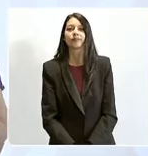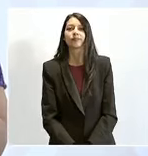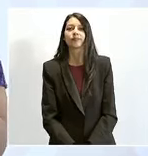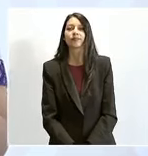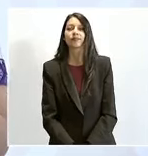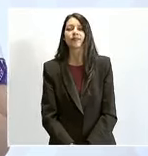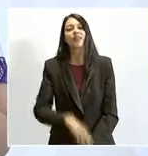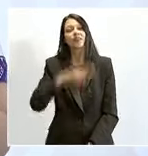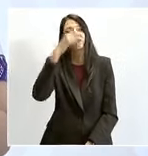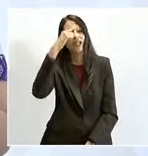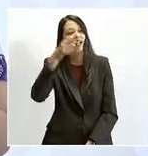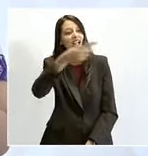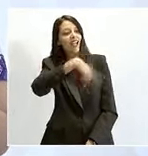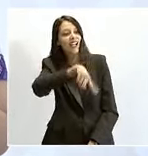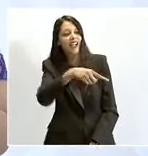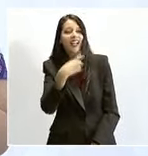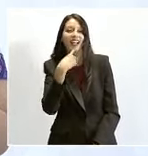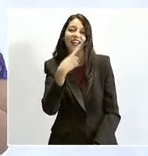para que no diga